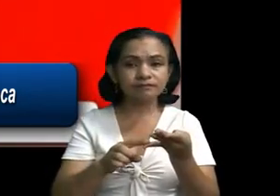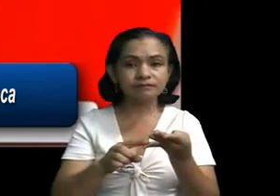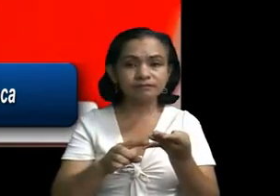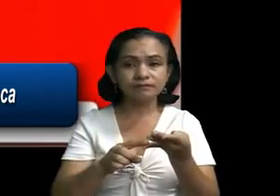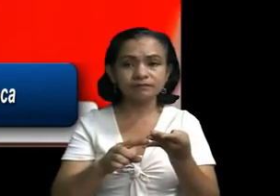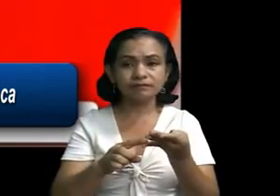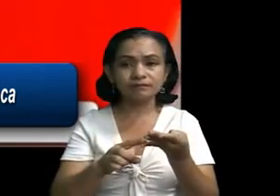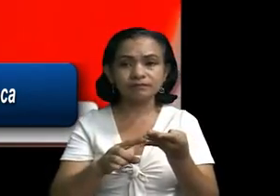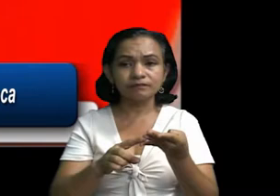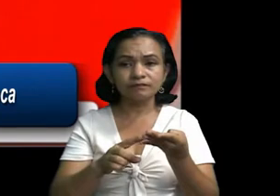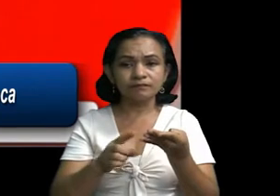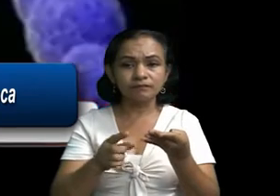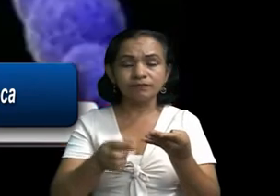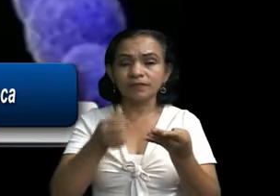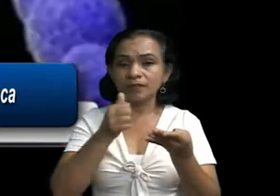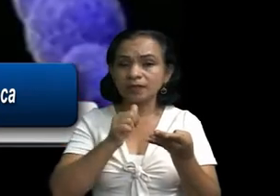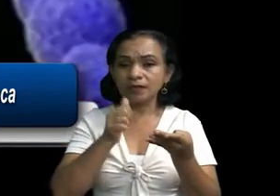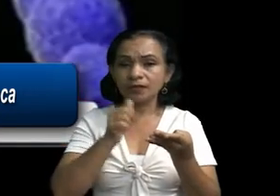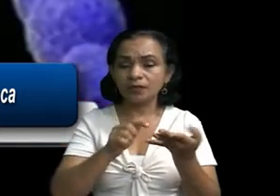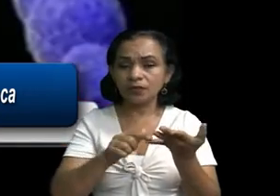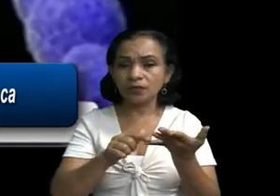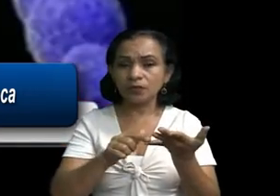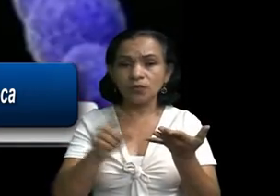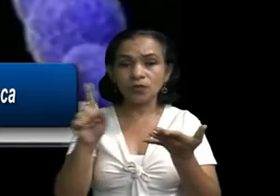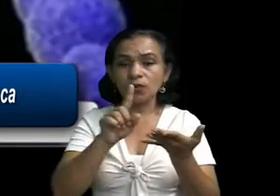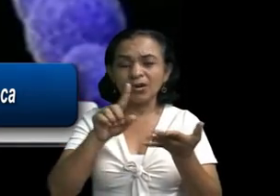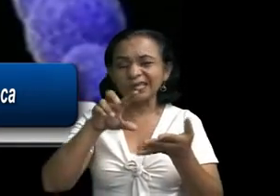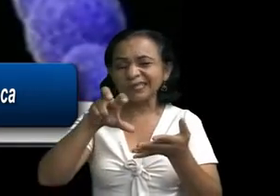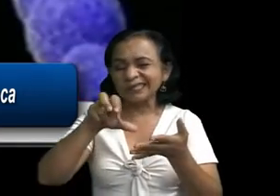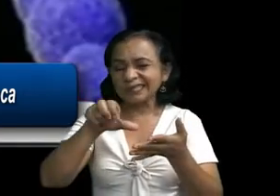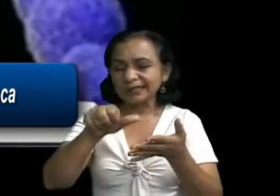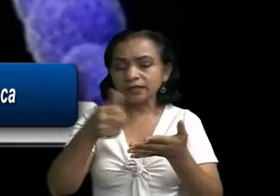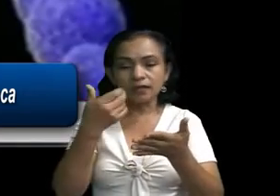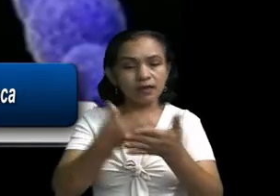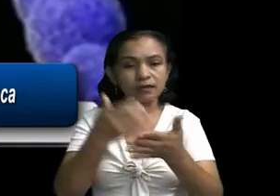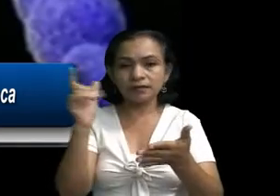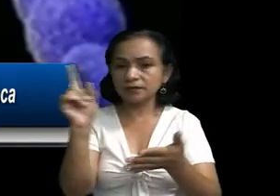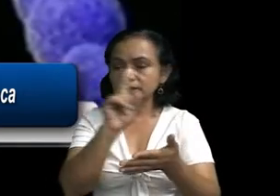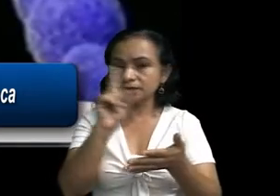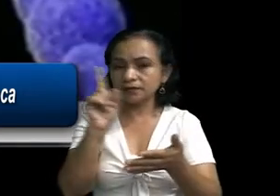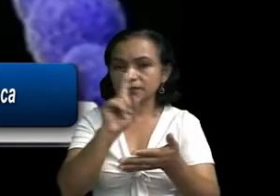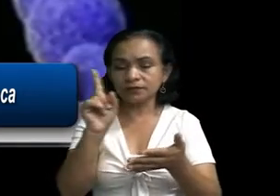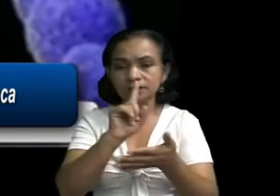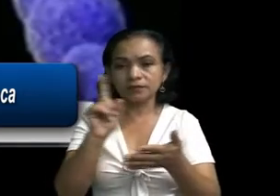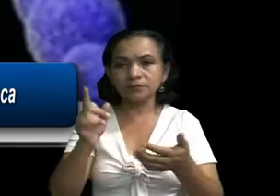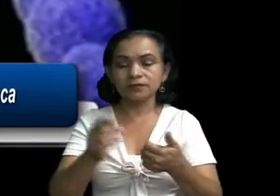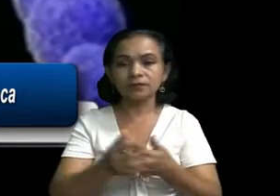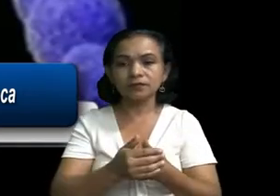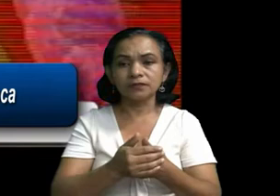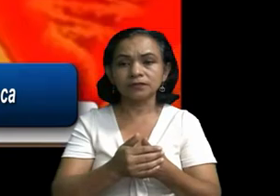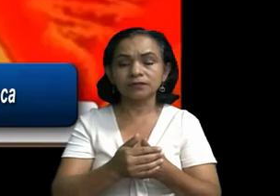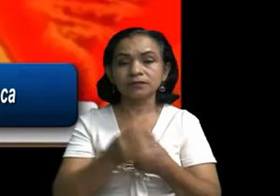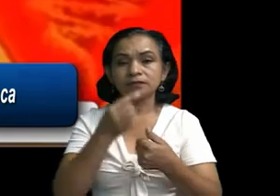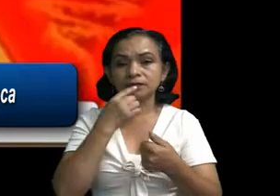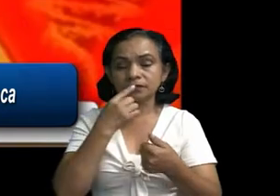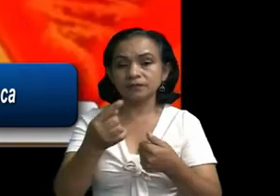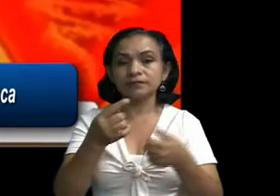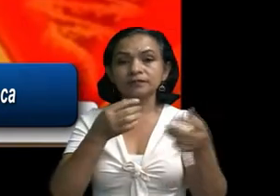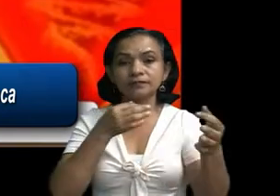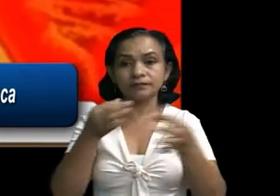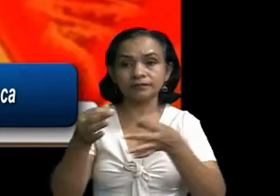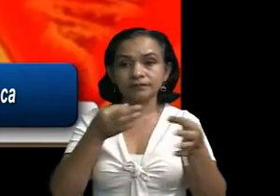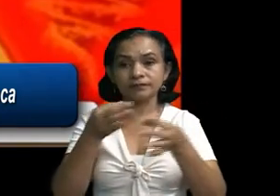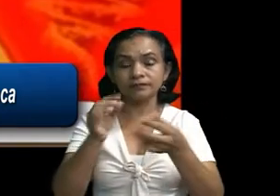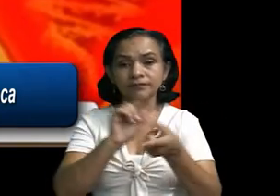tomar abundante líquido, evitar los cítricos, las cosas calientes, y tenemos que indicarle en ese momento